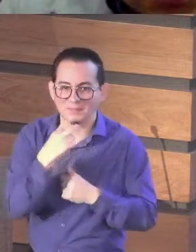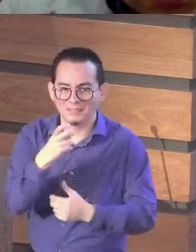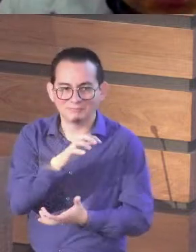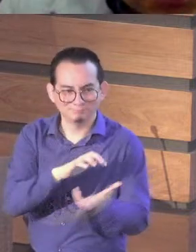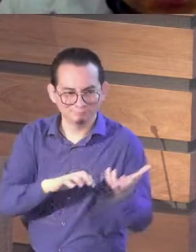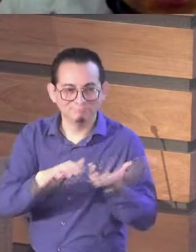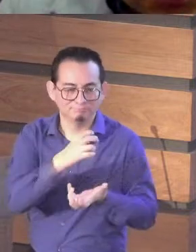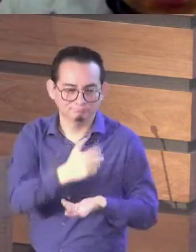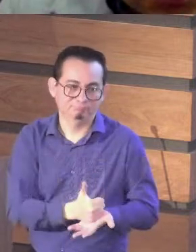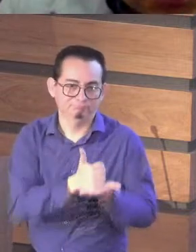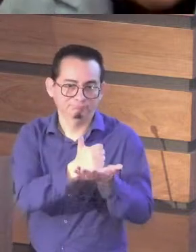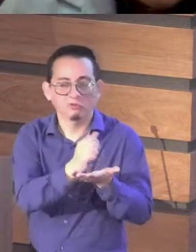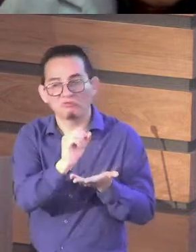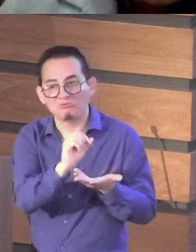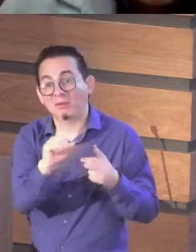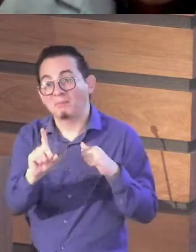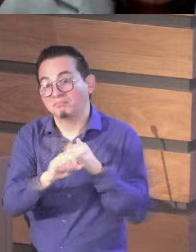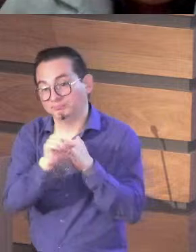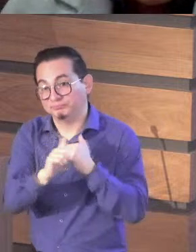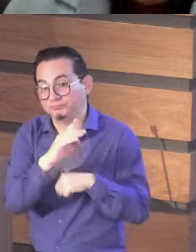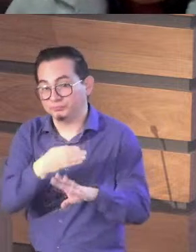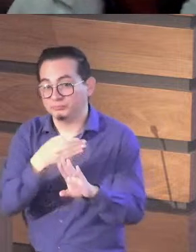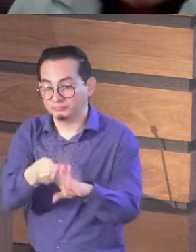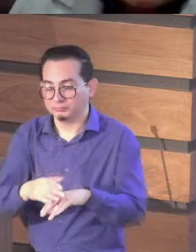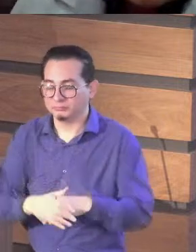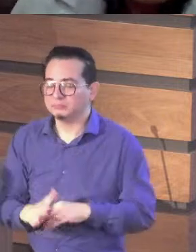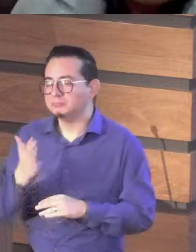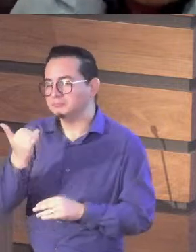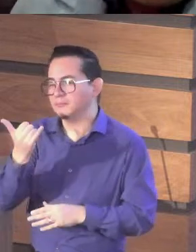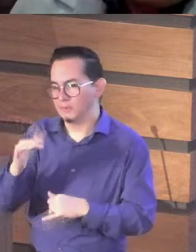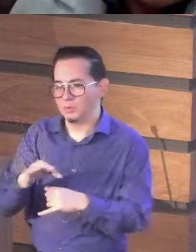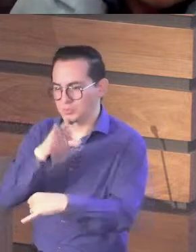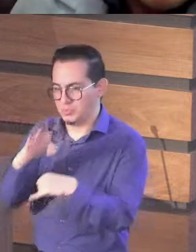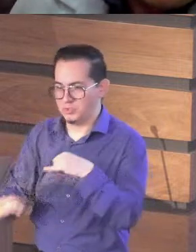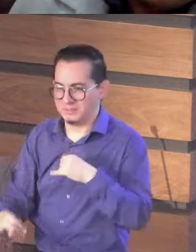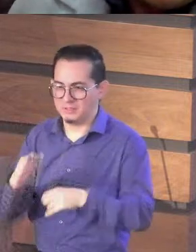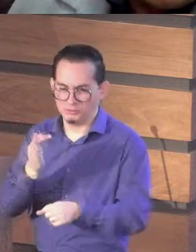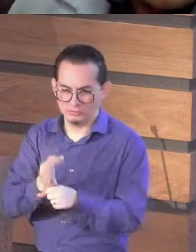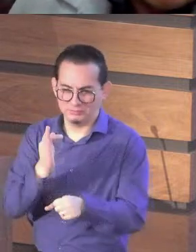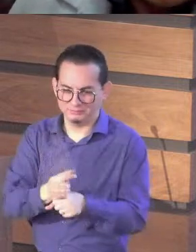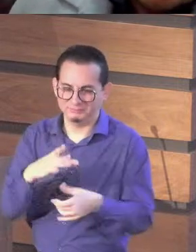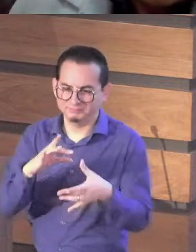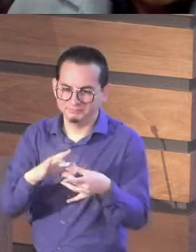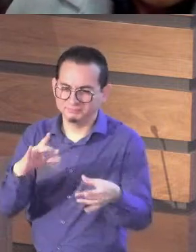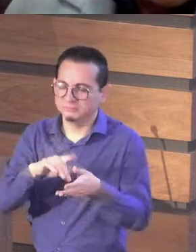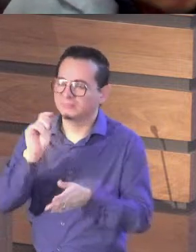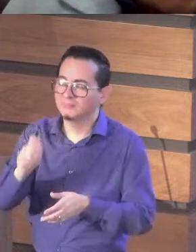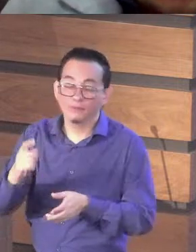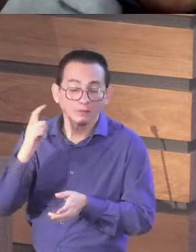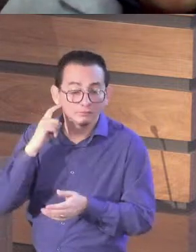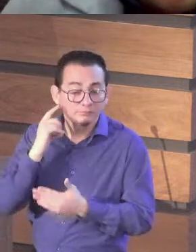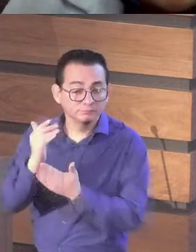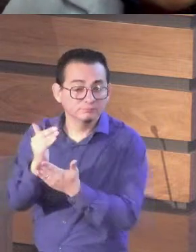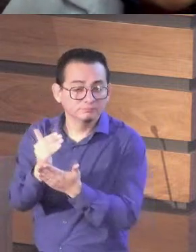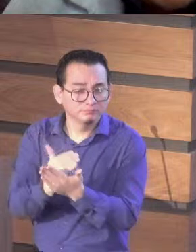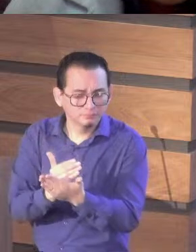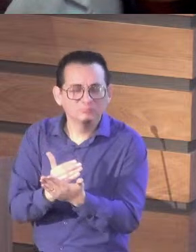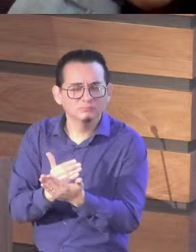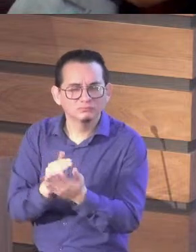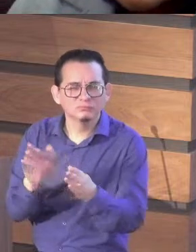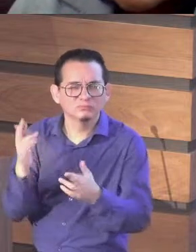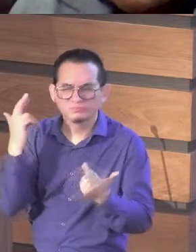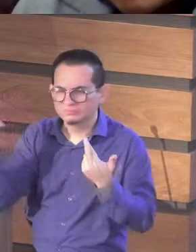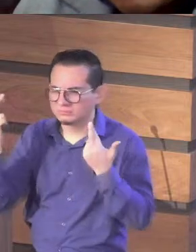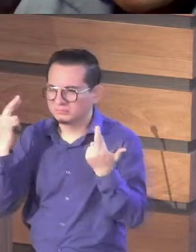Y bueno, para terminar, hay que tener en cuenta que la pérdida auditiva por ruido es una condición incurable. Su impacto